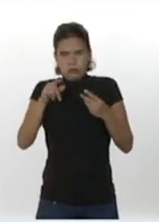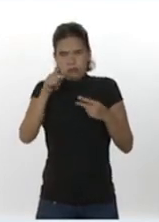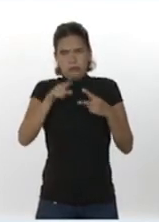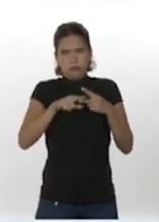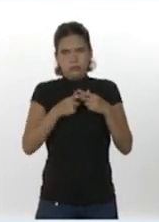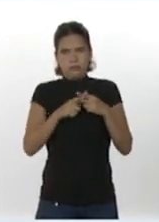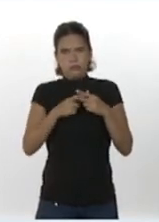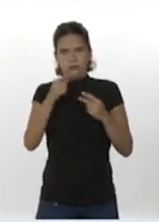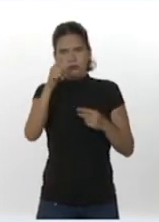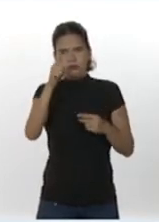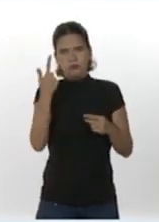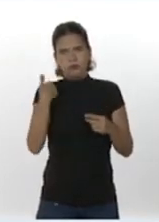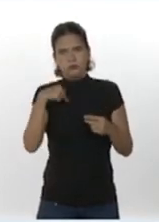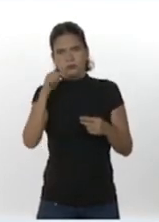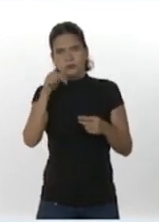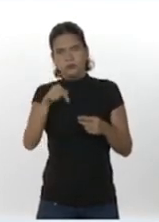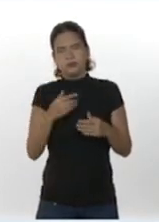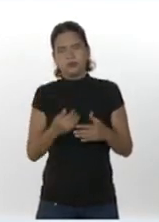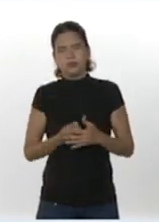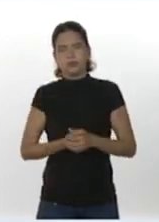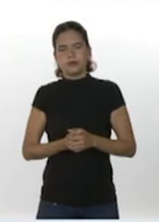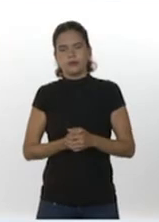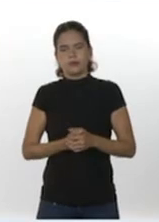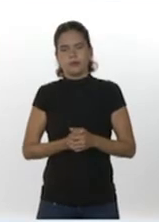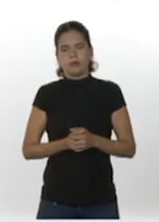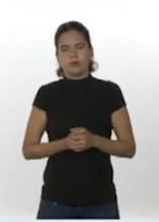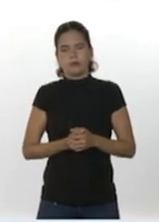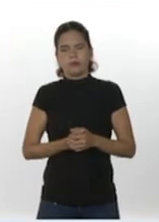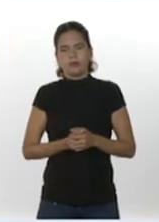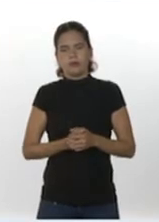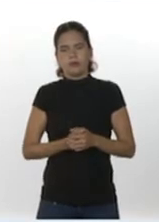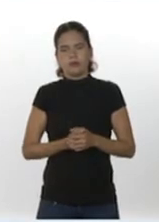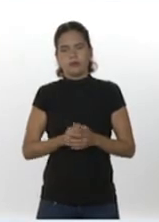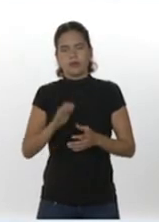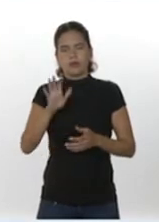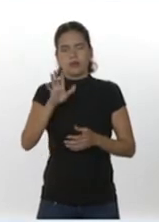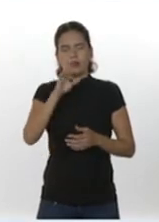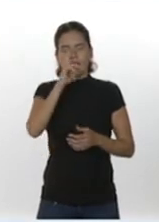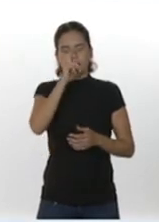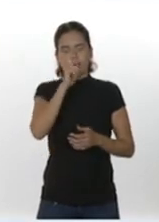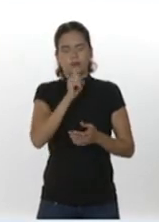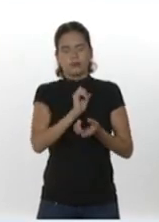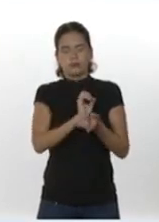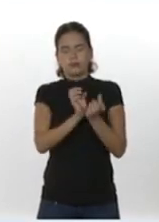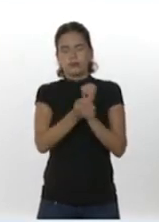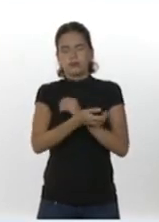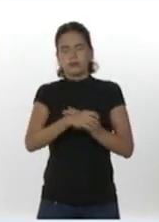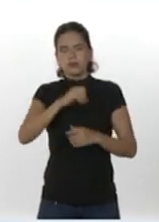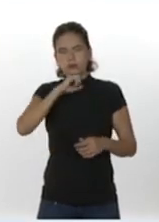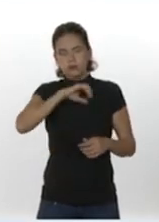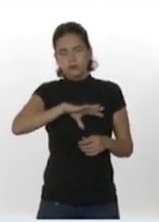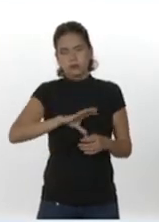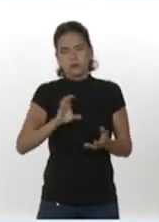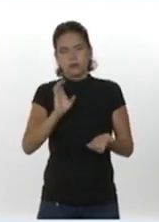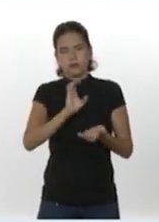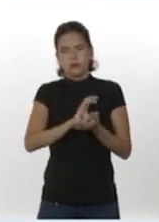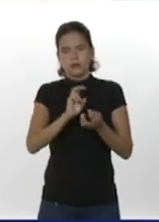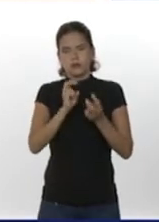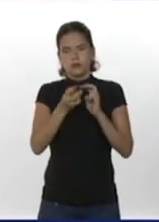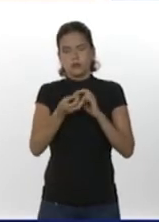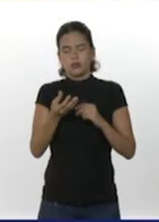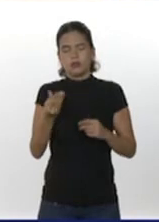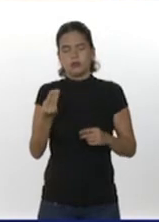en día a la mano para adelantarse. Ahora vamos con quinto año en Geografía, Historia y Ciudadanía y el tema de hoy es